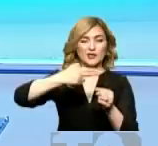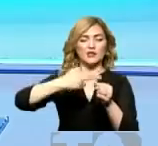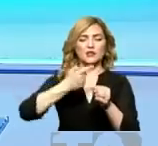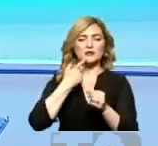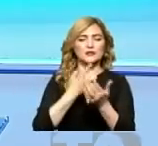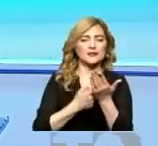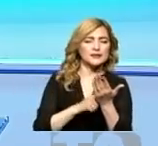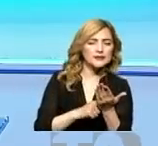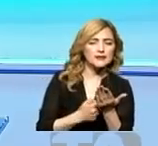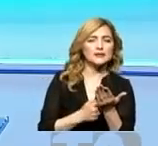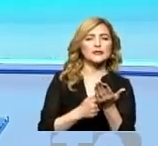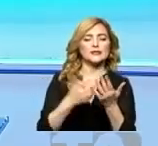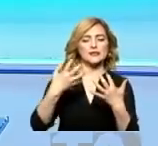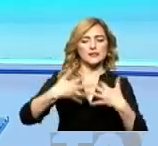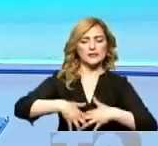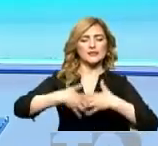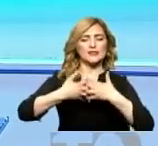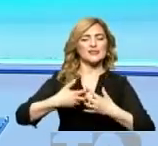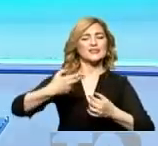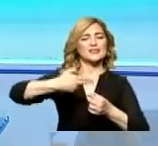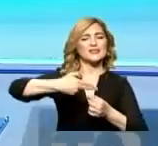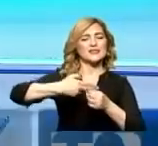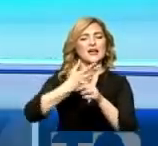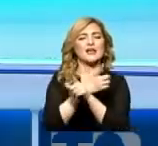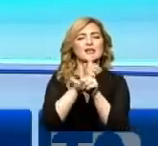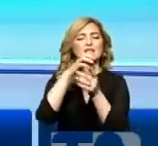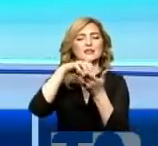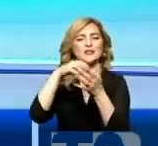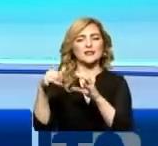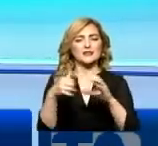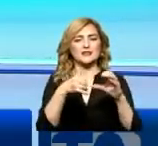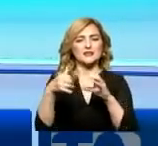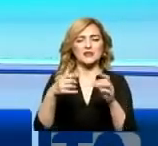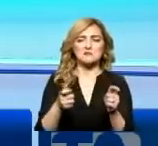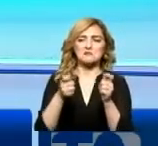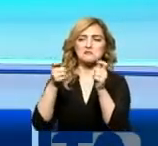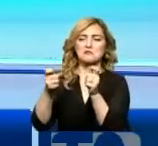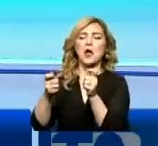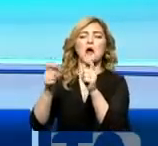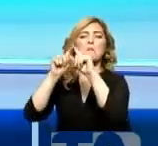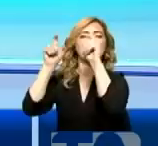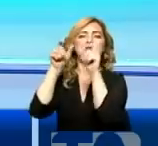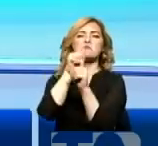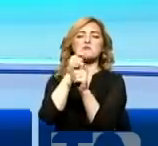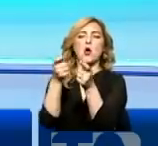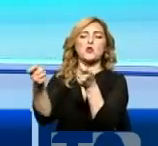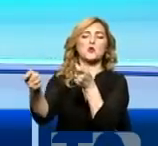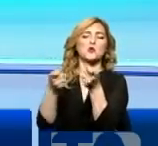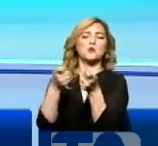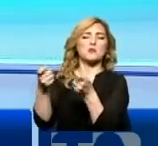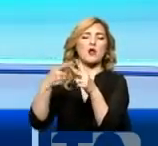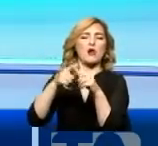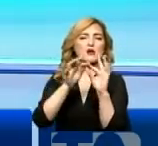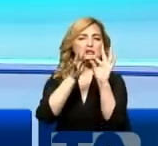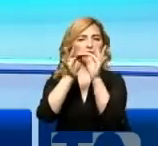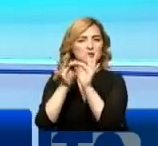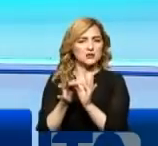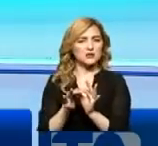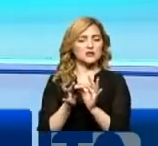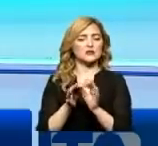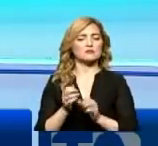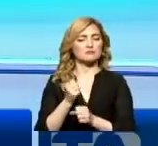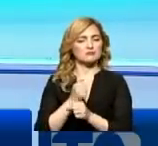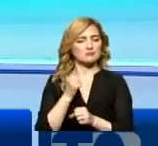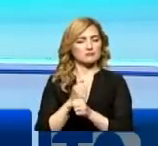la refinería de la Libertad en la provincia de Santa Elena para que sean recursos privados los que se destinen a los trabajos de mantenimiento y reparación.